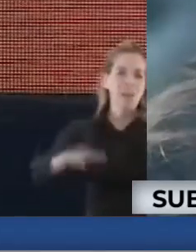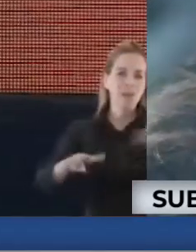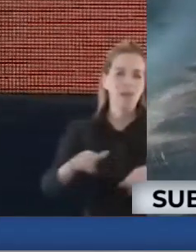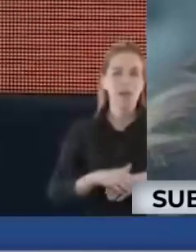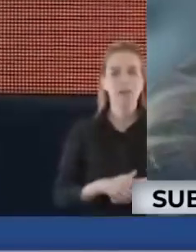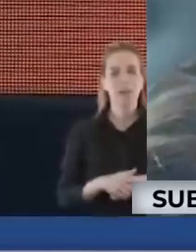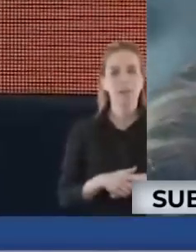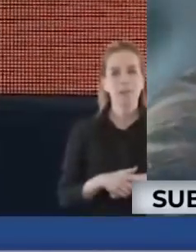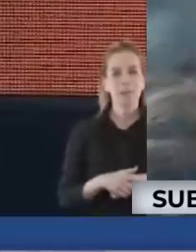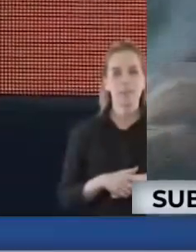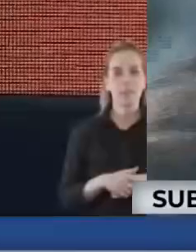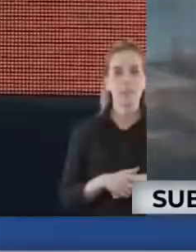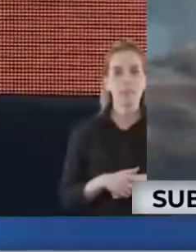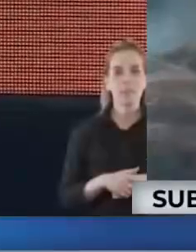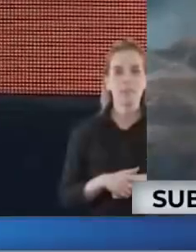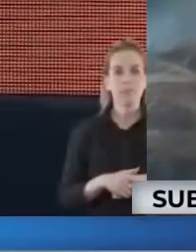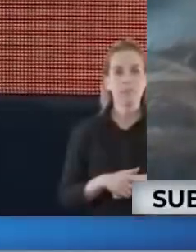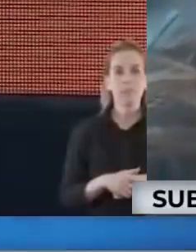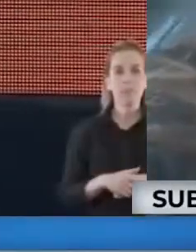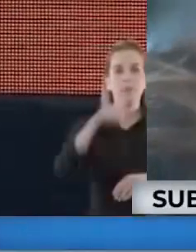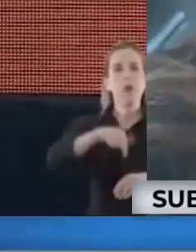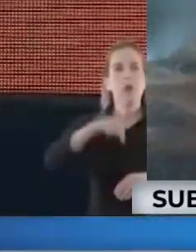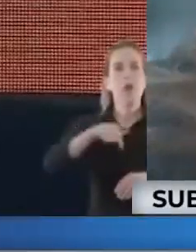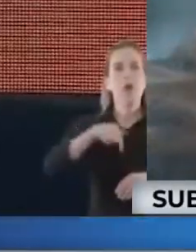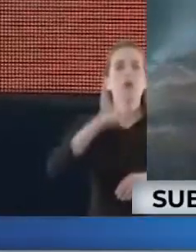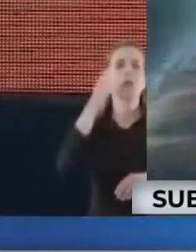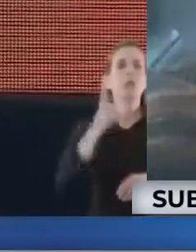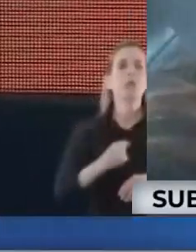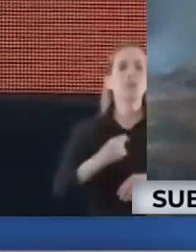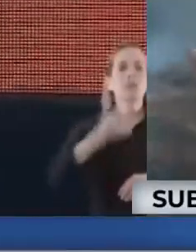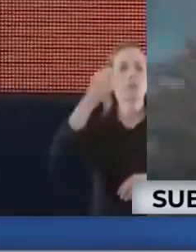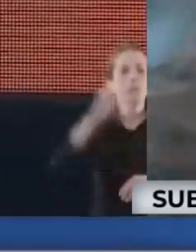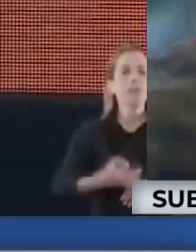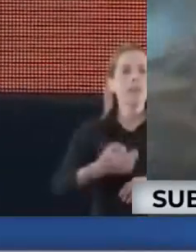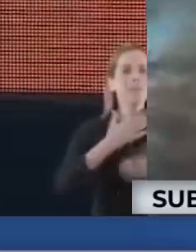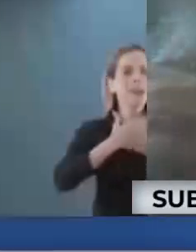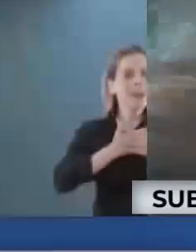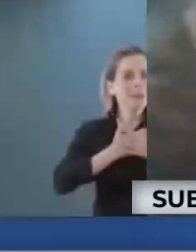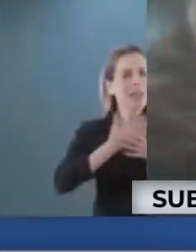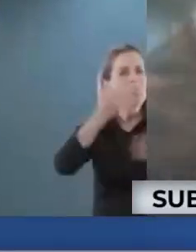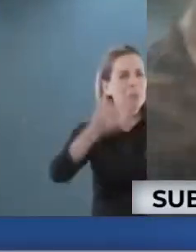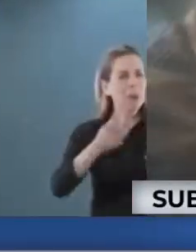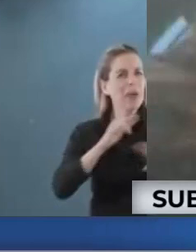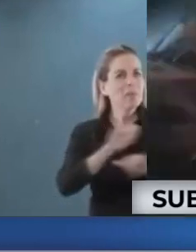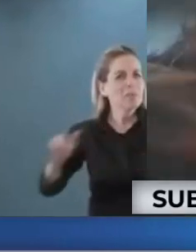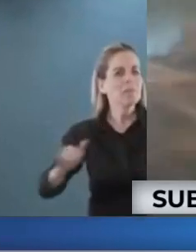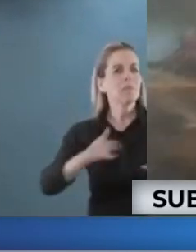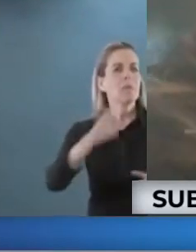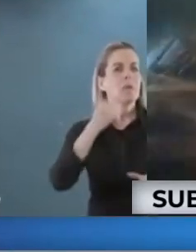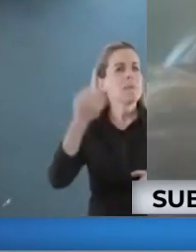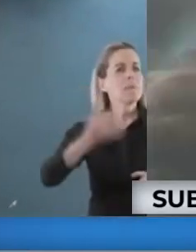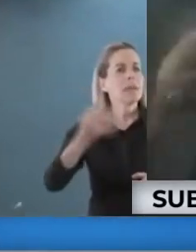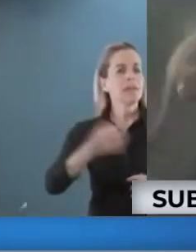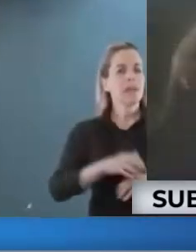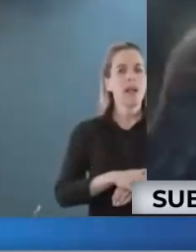la etapa con los 6 lenguajes más utilizados por la industria. Y de esta manera terminan con un perfil que les